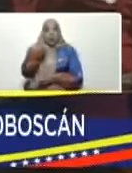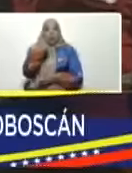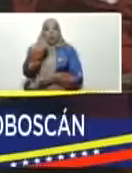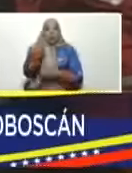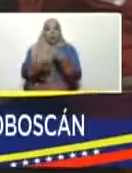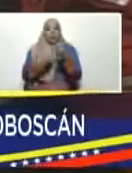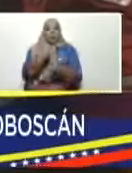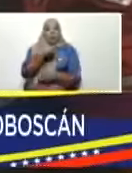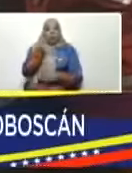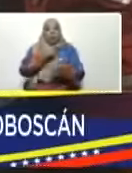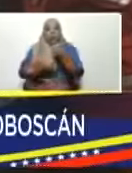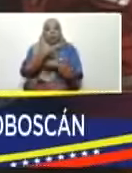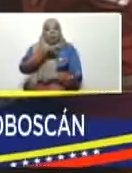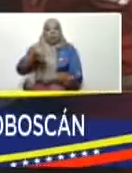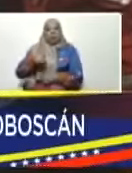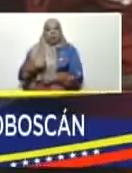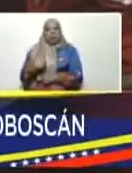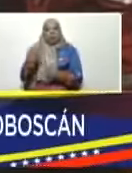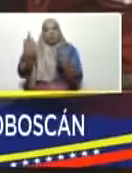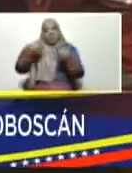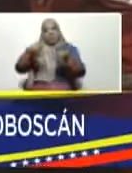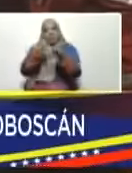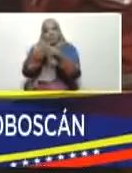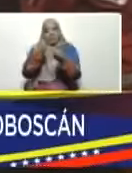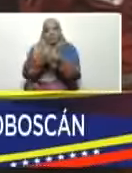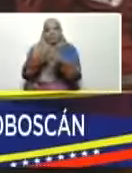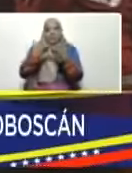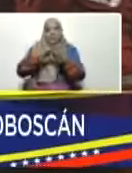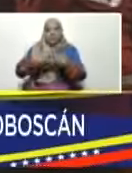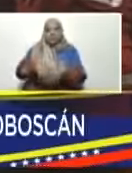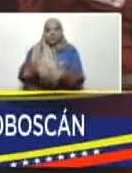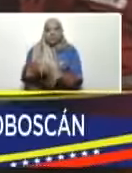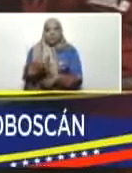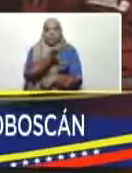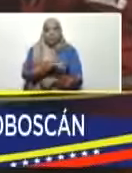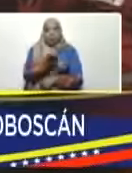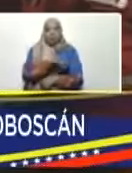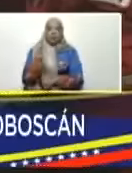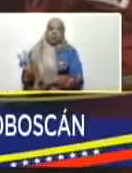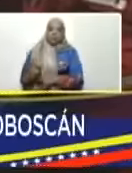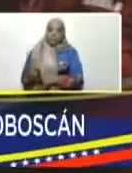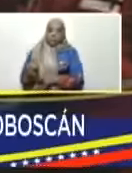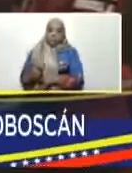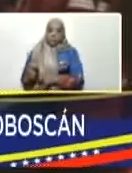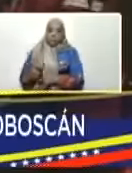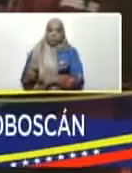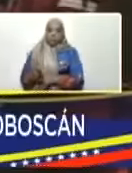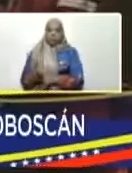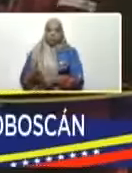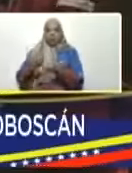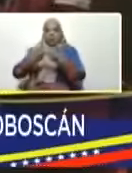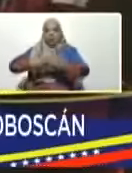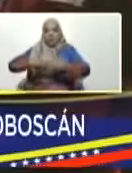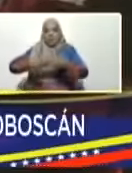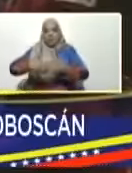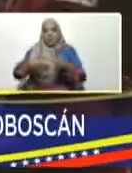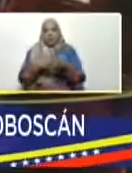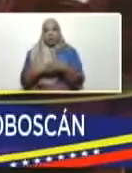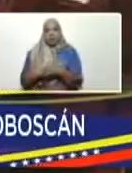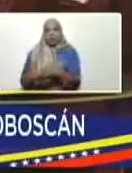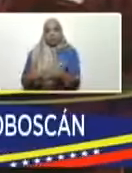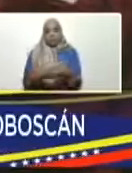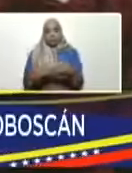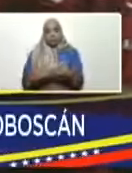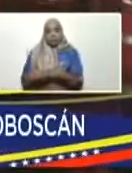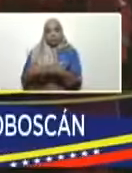como una asociación de inversión conjunta. Señor, en Venezuela, hecha con una empresa estadounidense, marcha viento en popa.